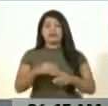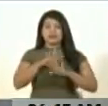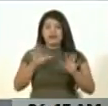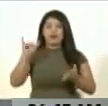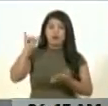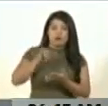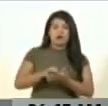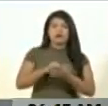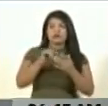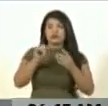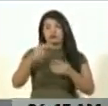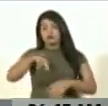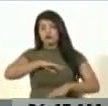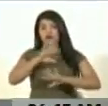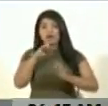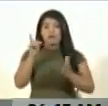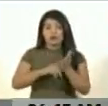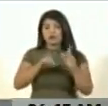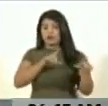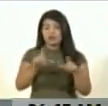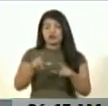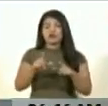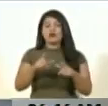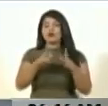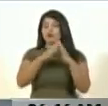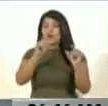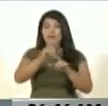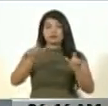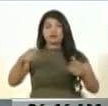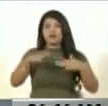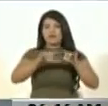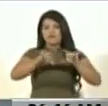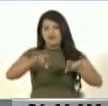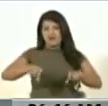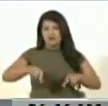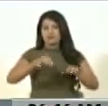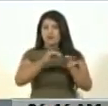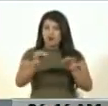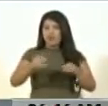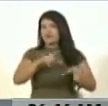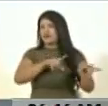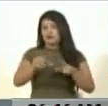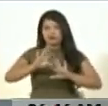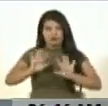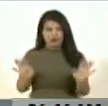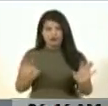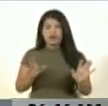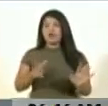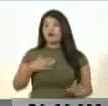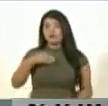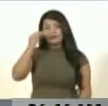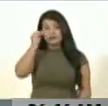esto completamos toda la familia de la ampliación del cono monetario. Con esto tenemos ya